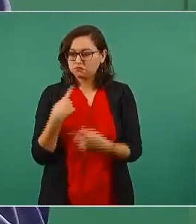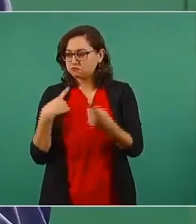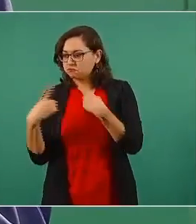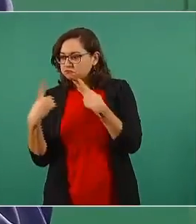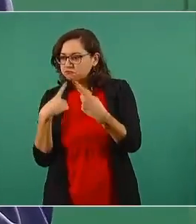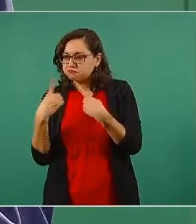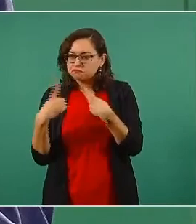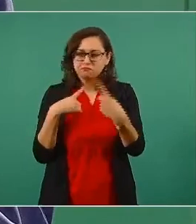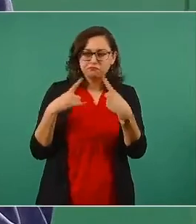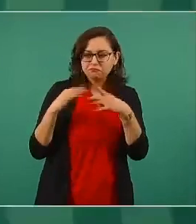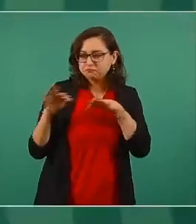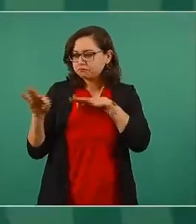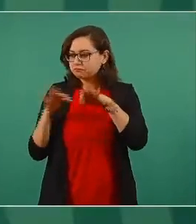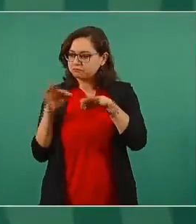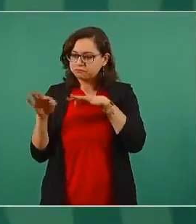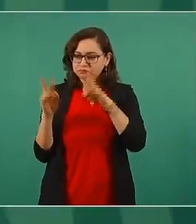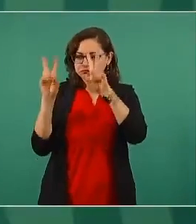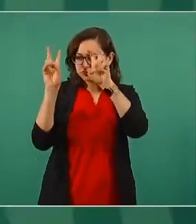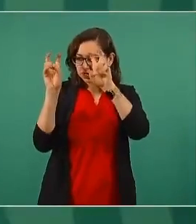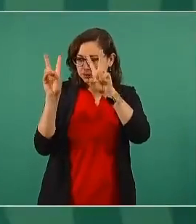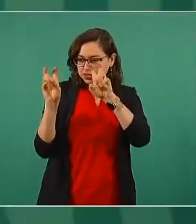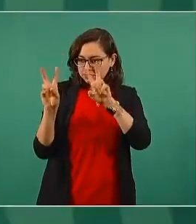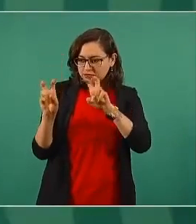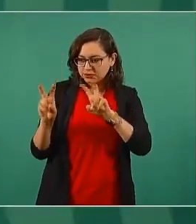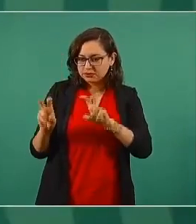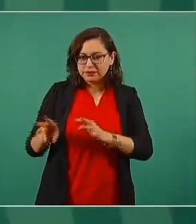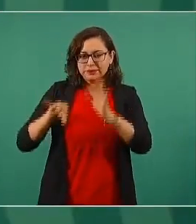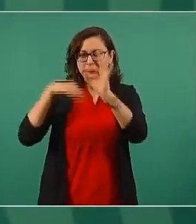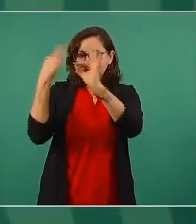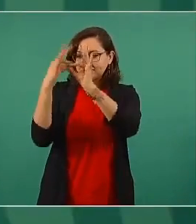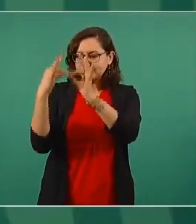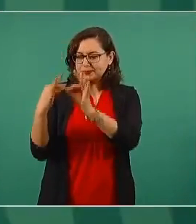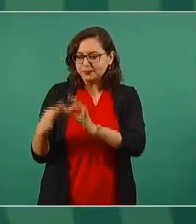resolver todos sus asuntos.